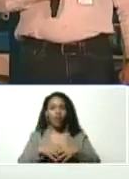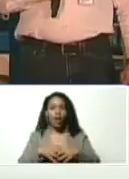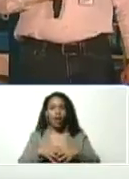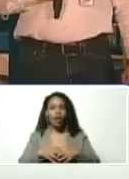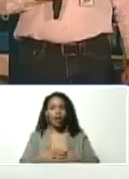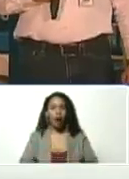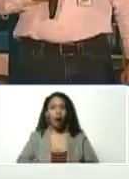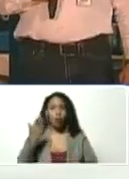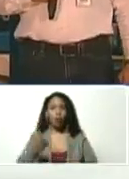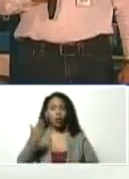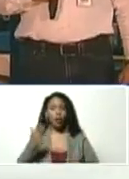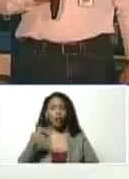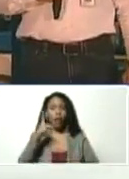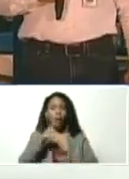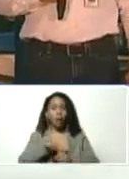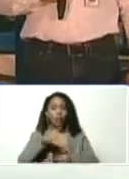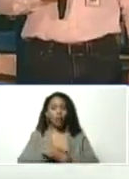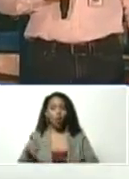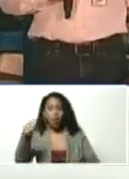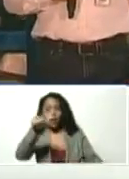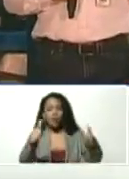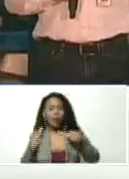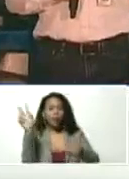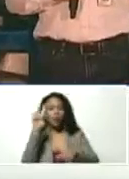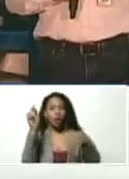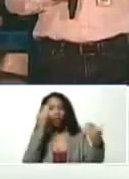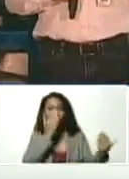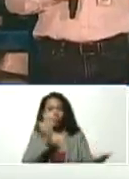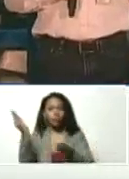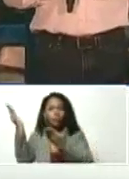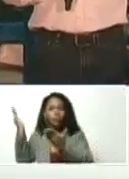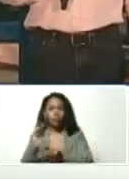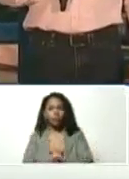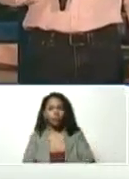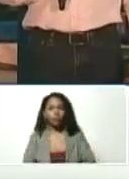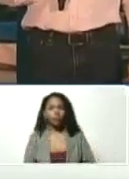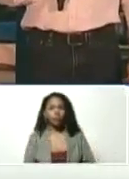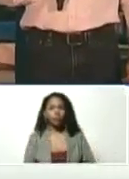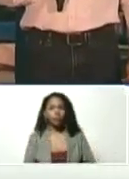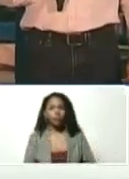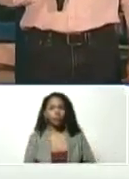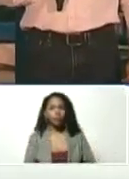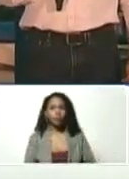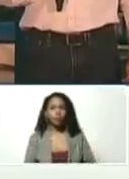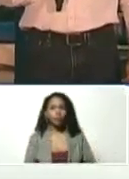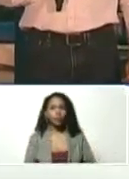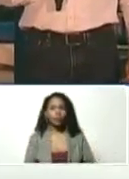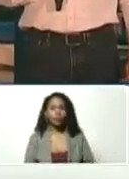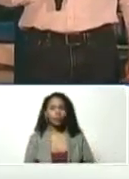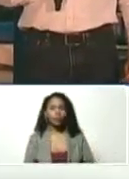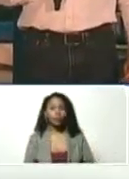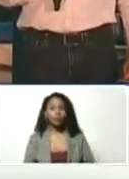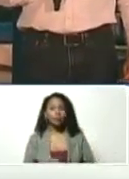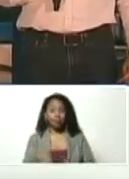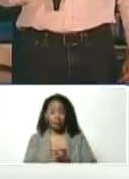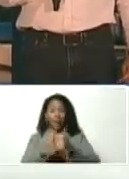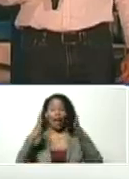planta de la petroquímica venezolana. Adelante, petroquímica venezolana. No, tremendos logros,